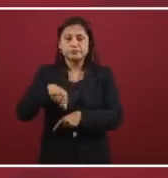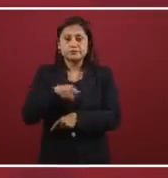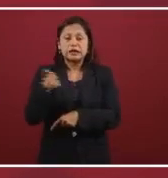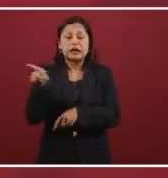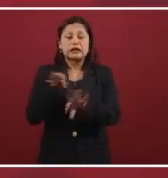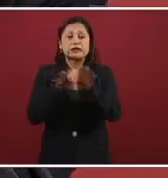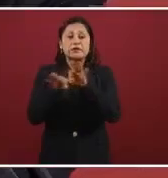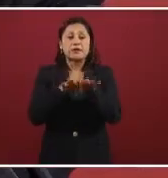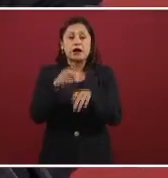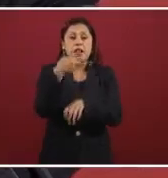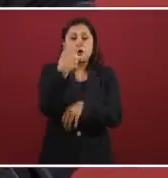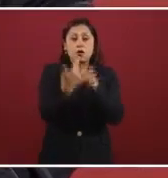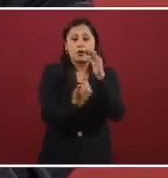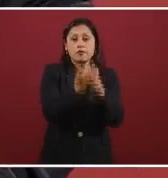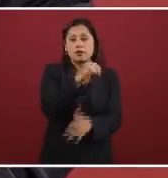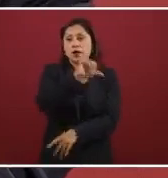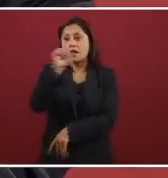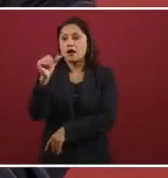la tarde,